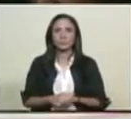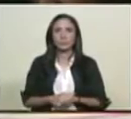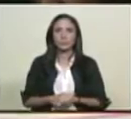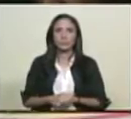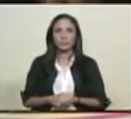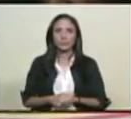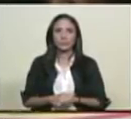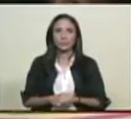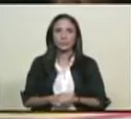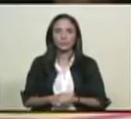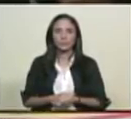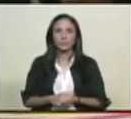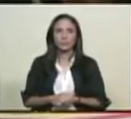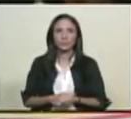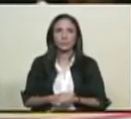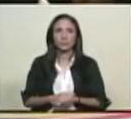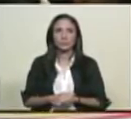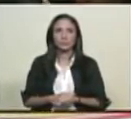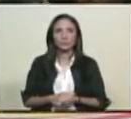Haciéndome señas, ¿eh?